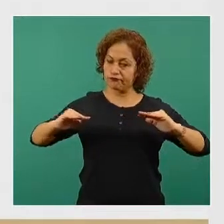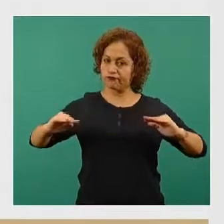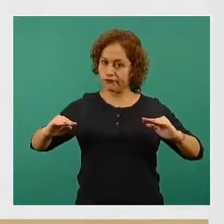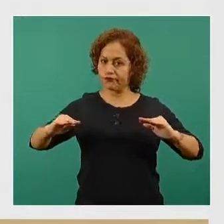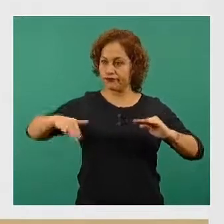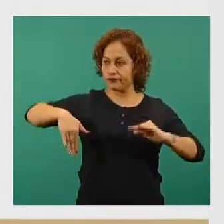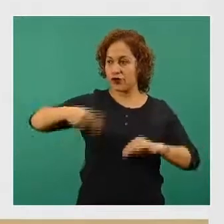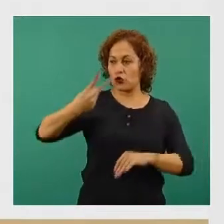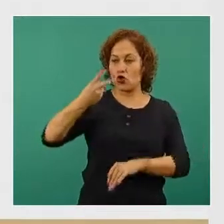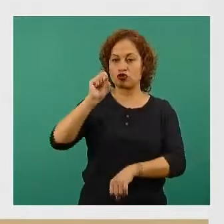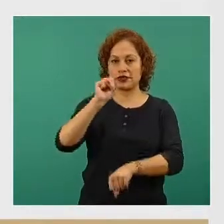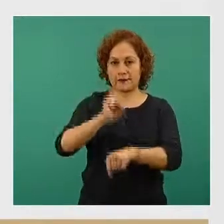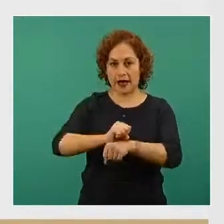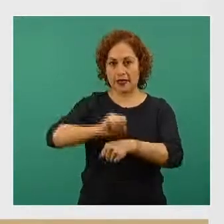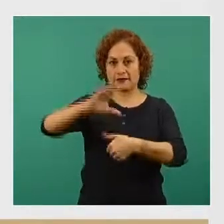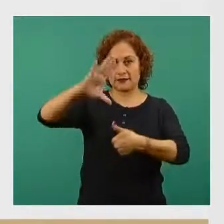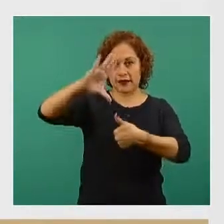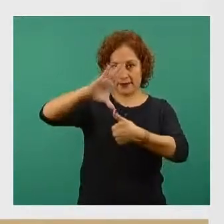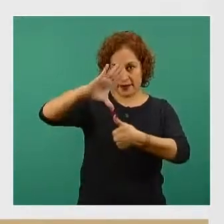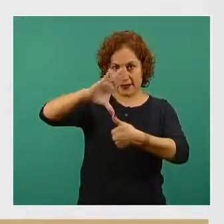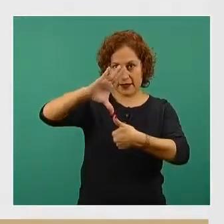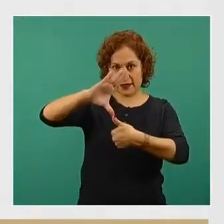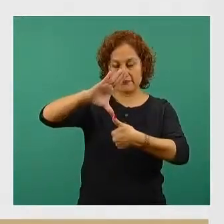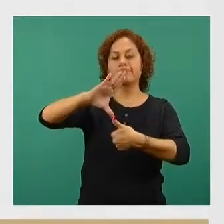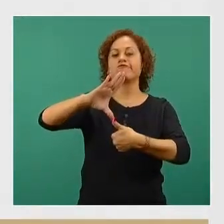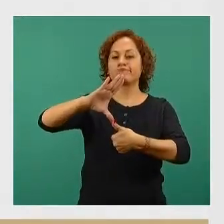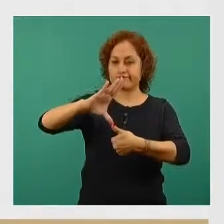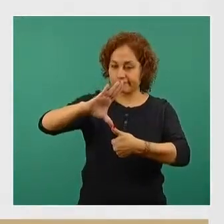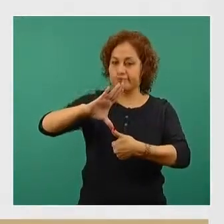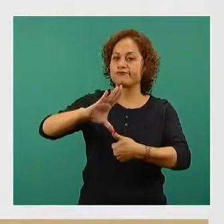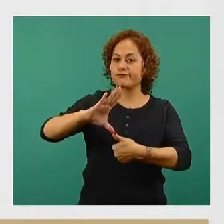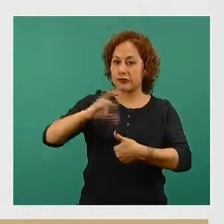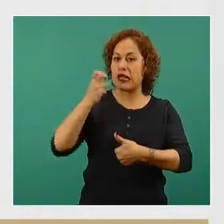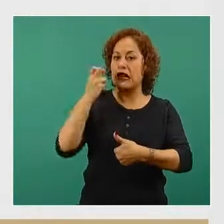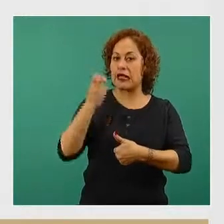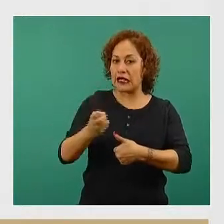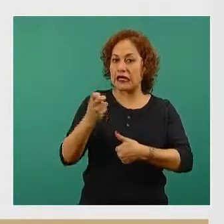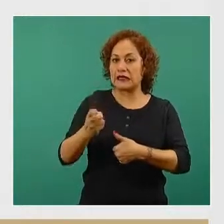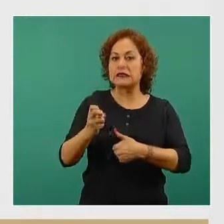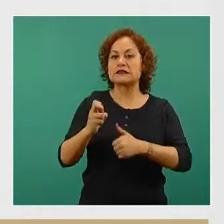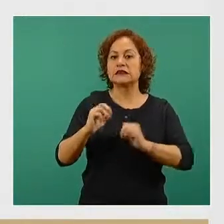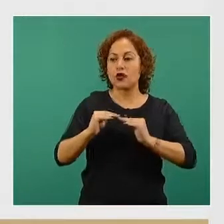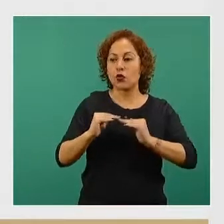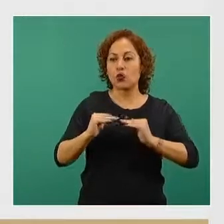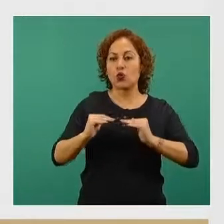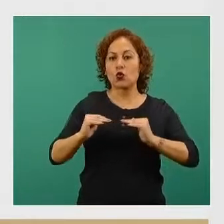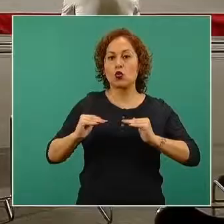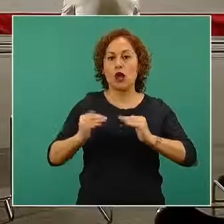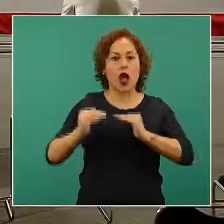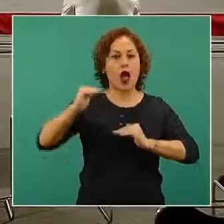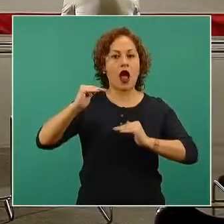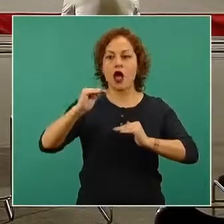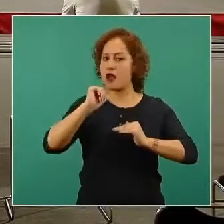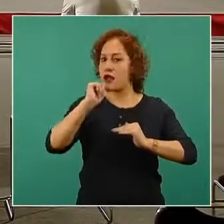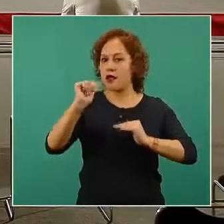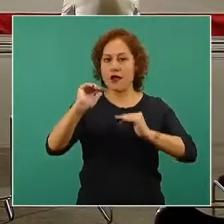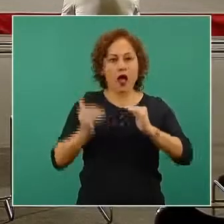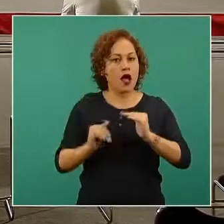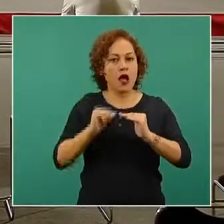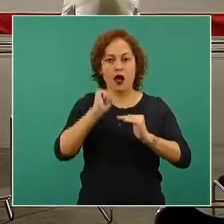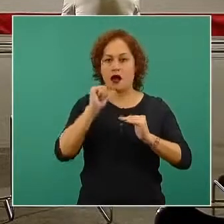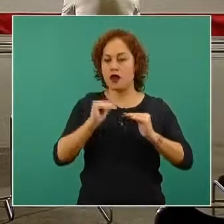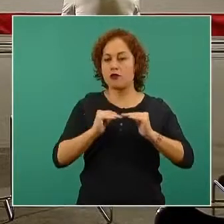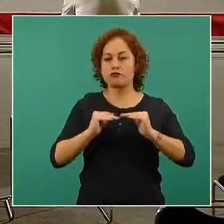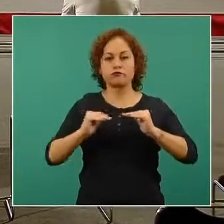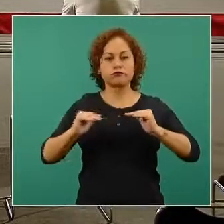semanas para América del Norte, lo cual dice ya no continúa la descendencia de los casos y es importante